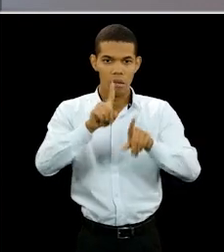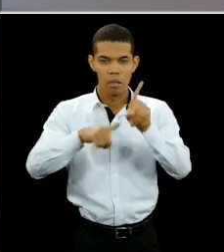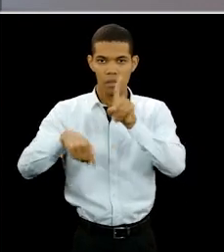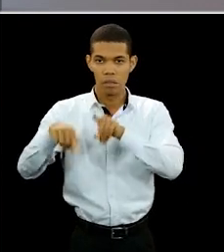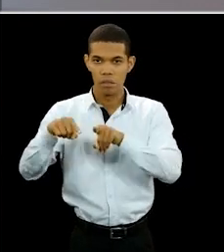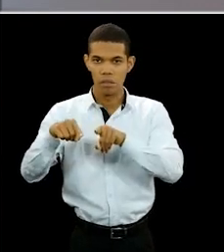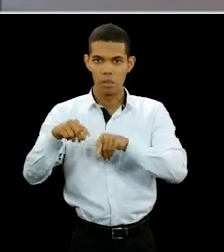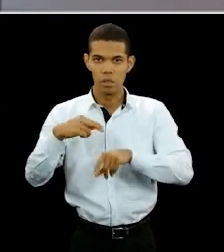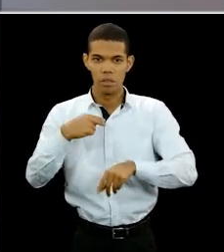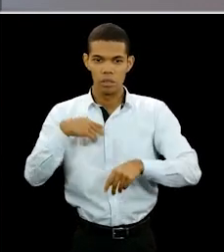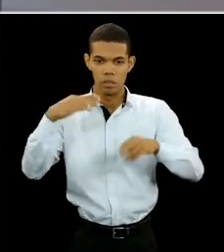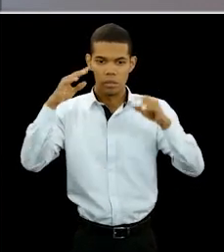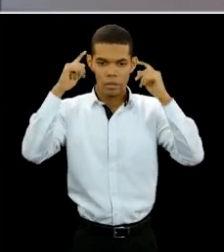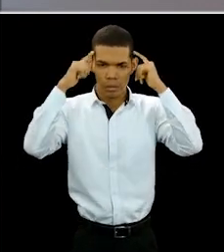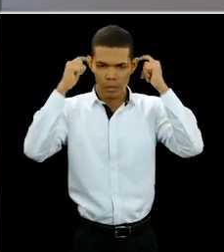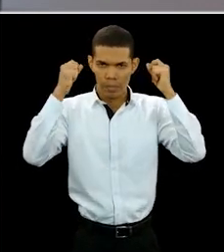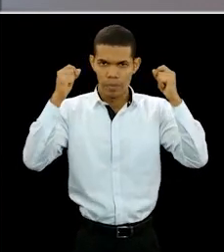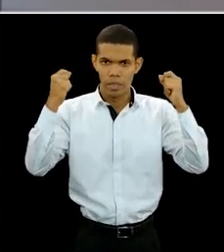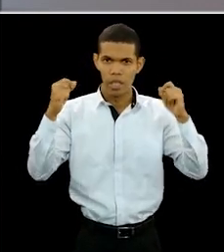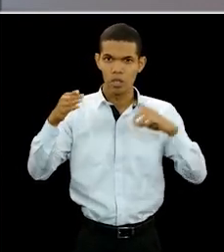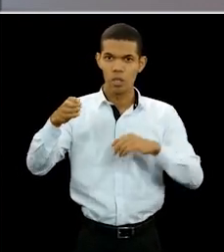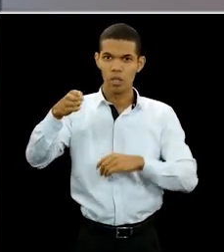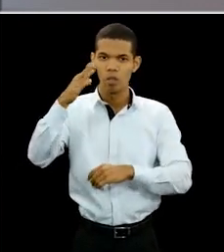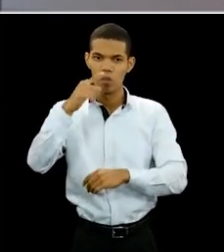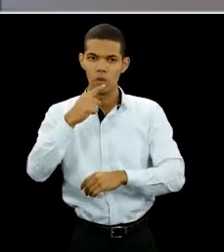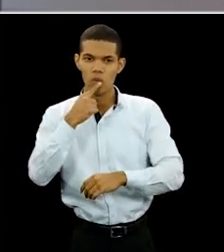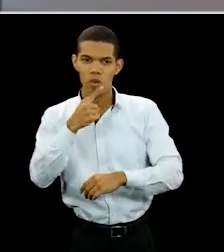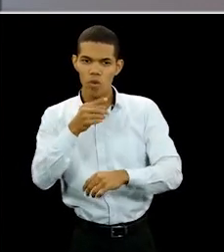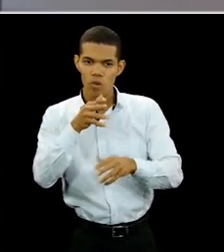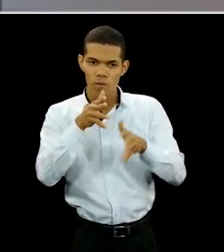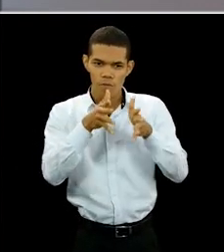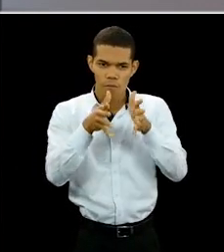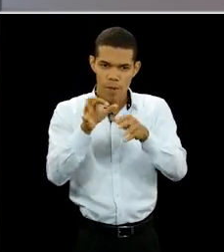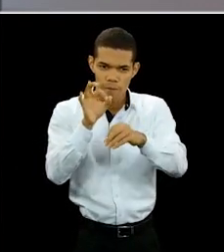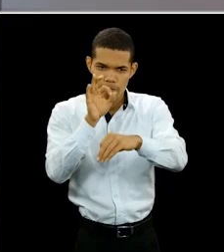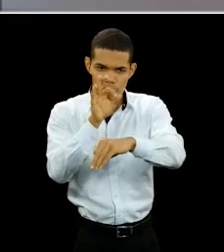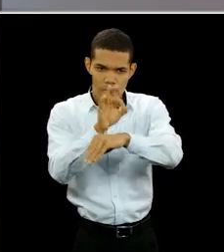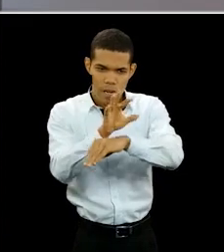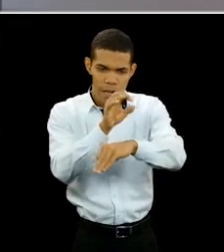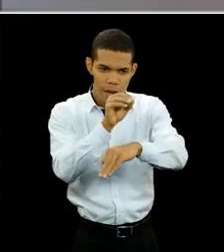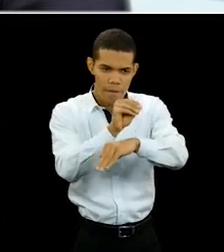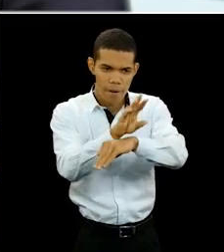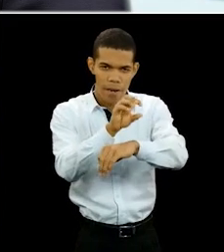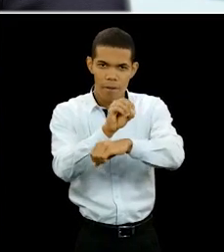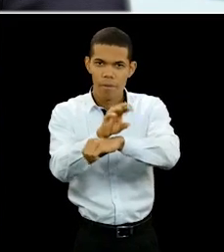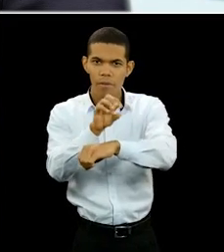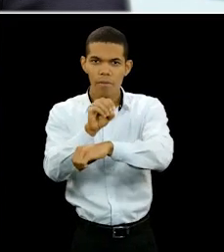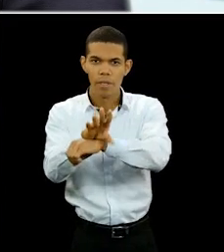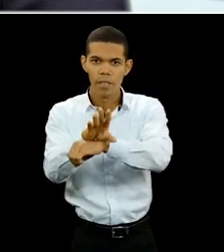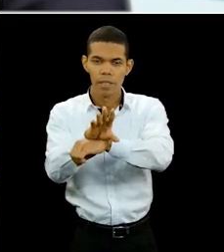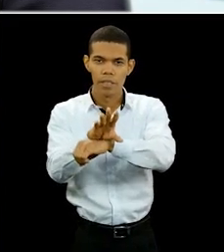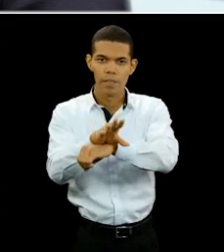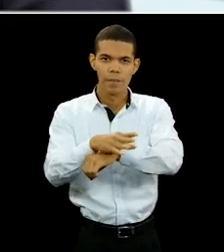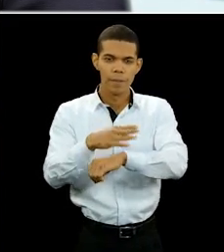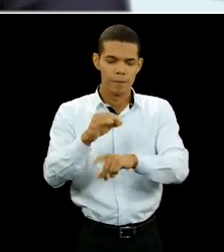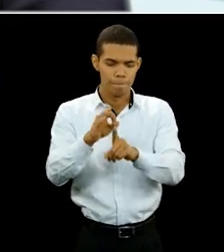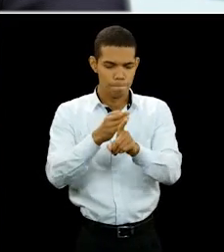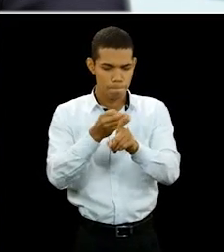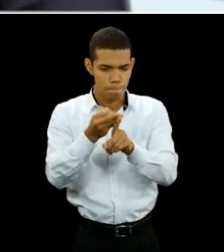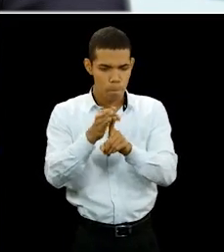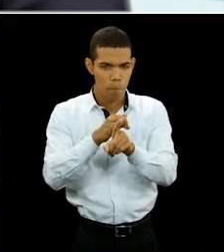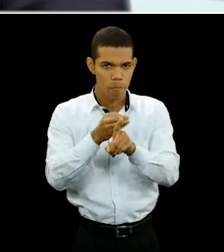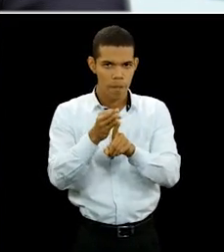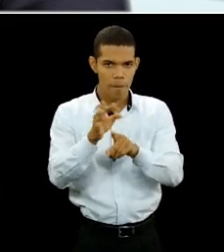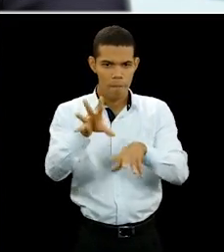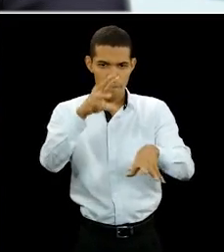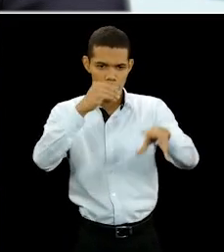envía los mensajes más tiernos y más amorosos para el pueblo de Dios esto nos deja ver que la lección tiene